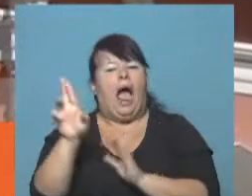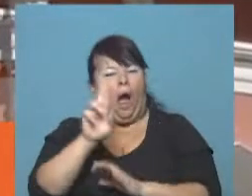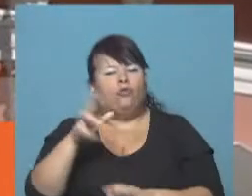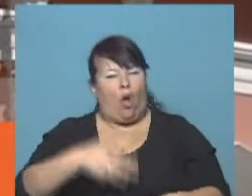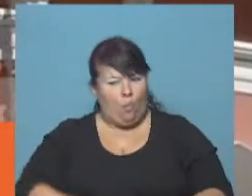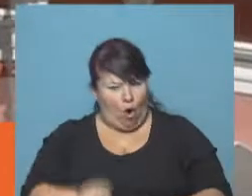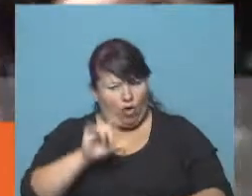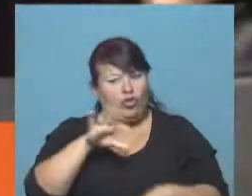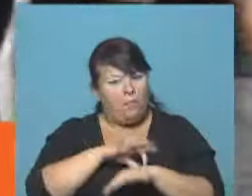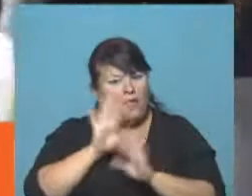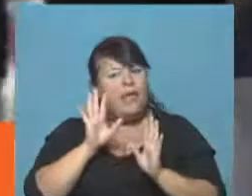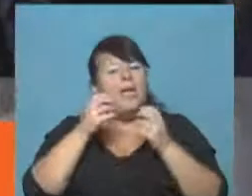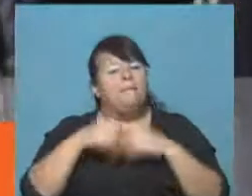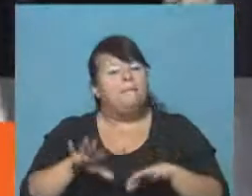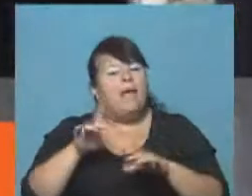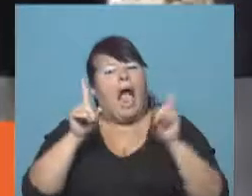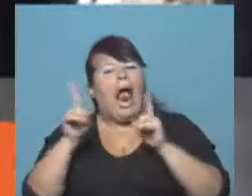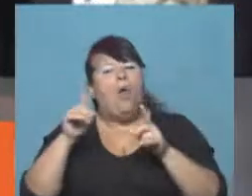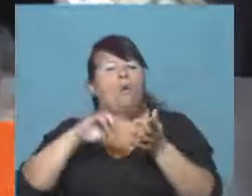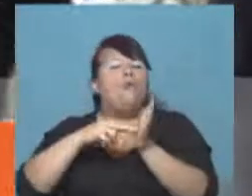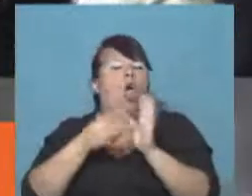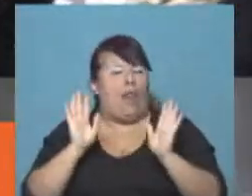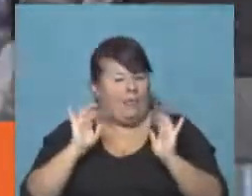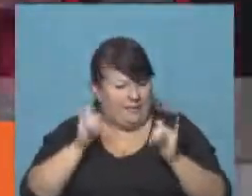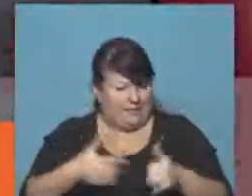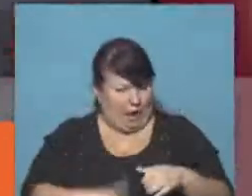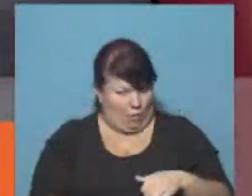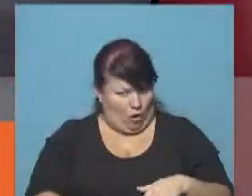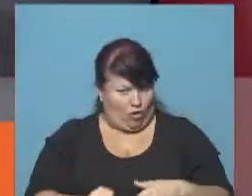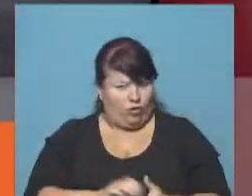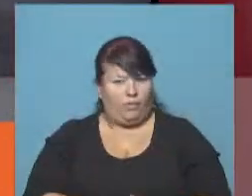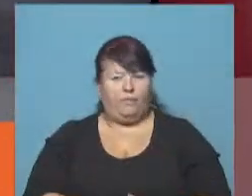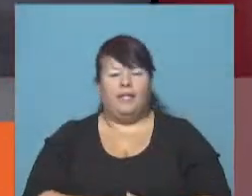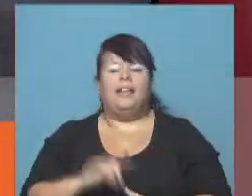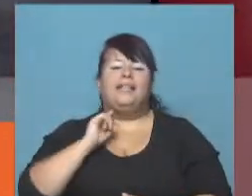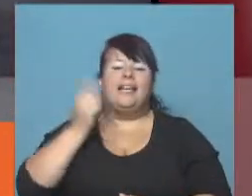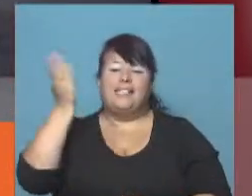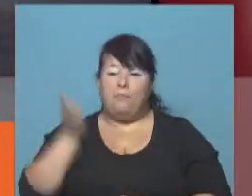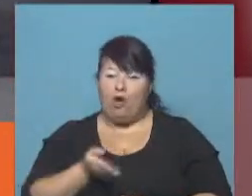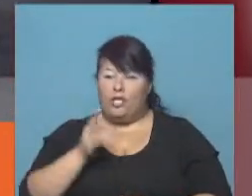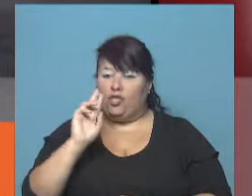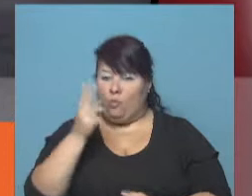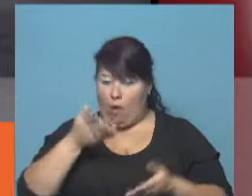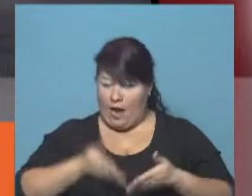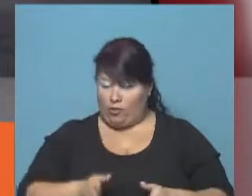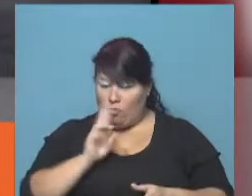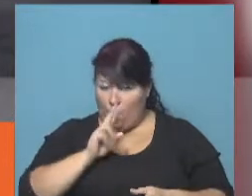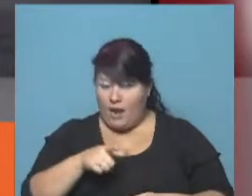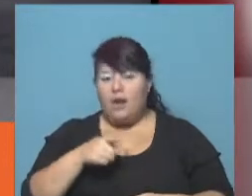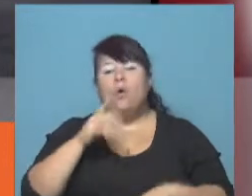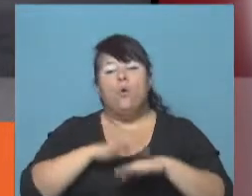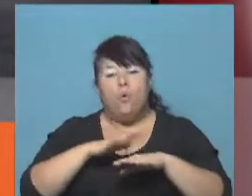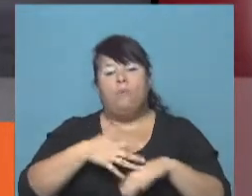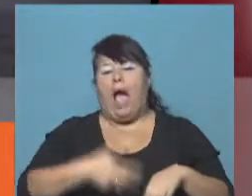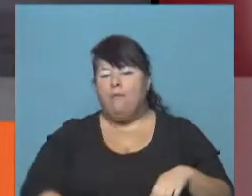esta práctica médica a partir de determinadas causales. El 13% de las muertes maternas en Bolivia son